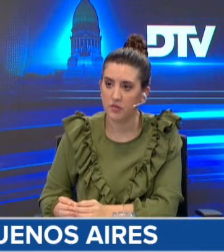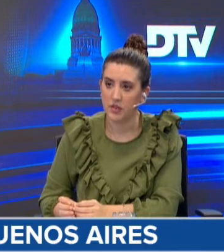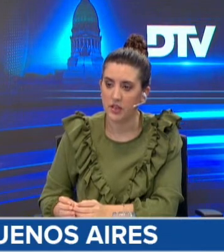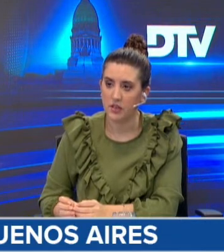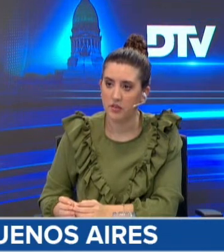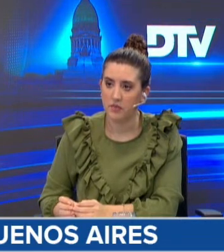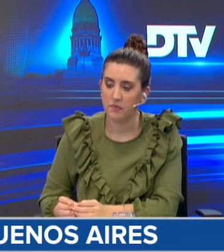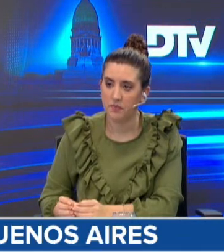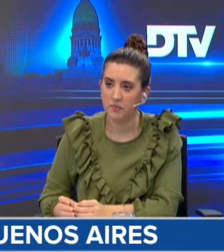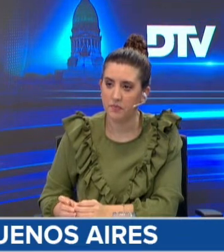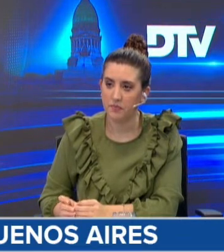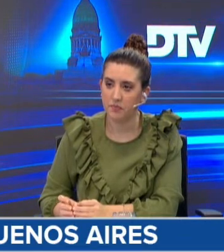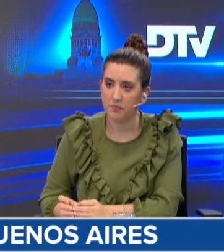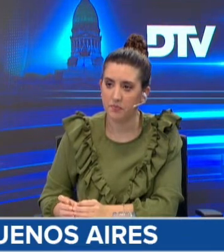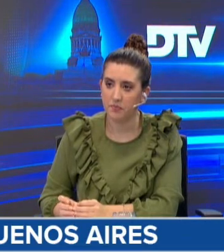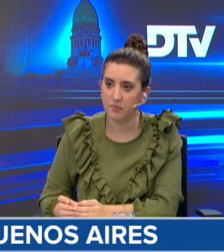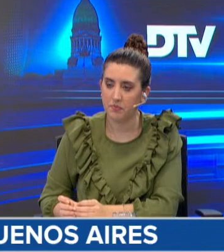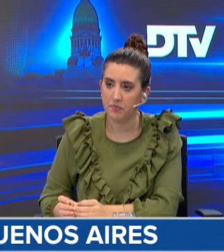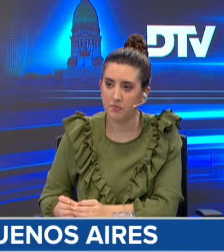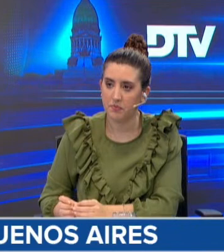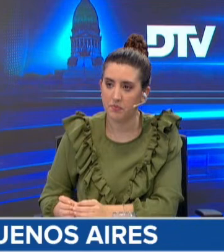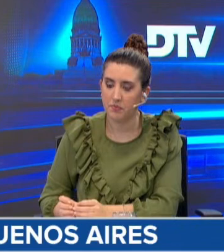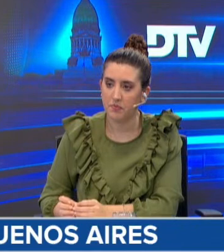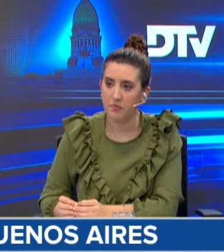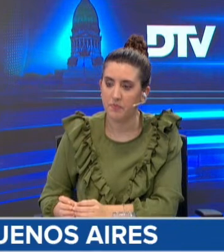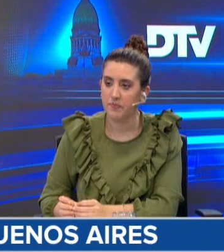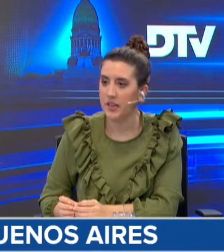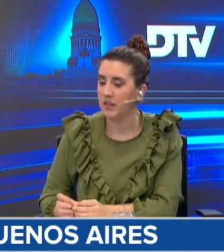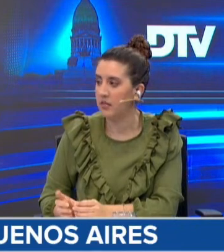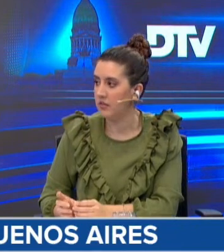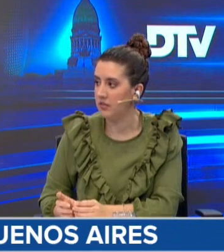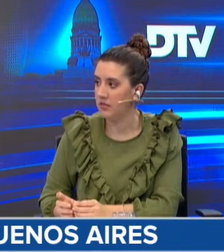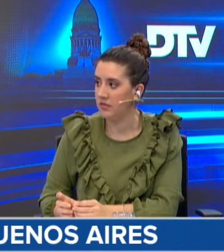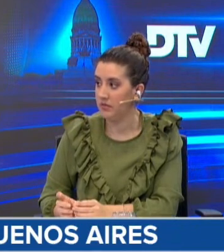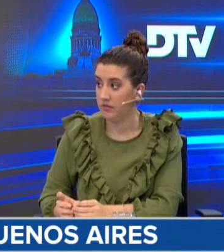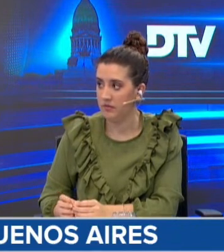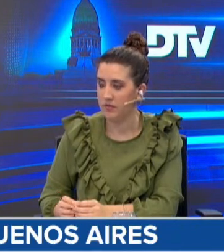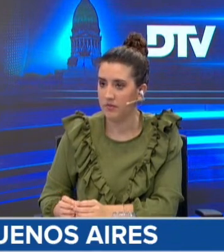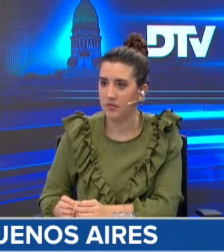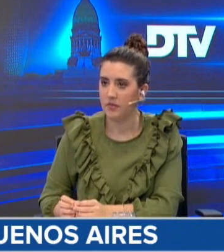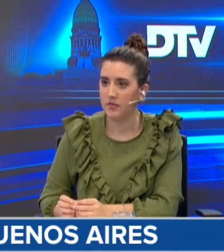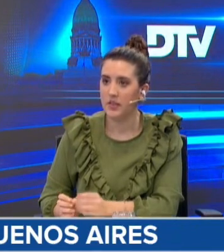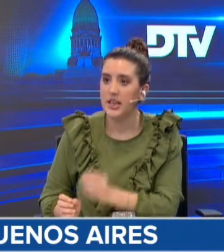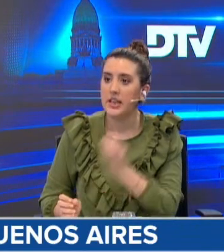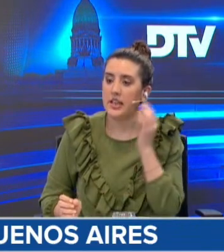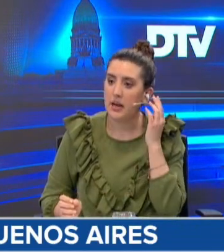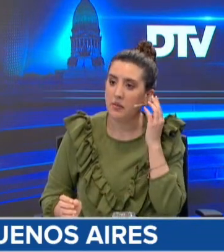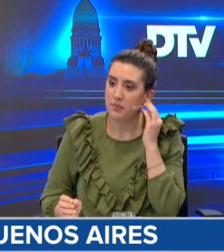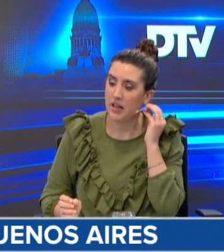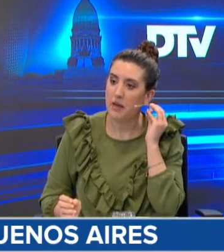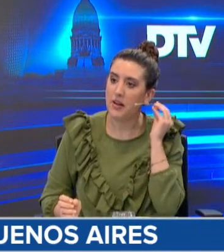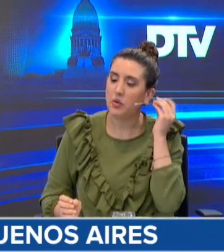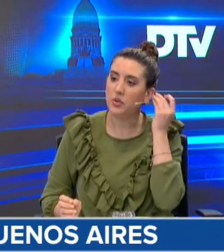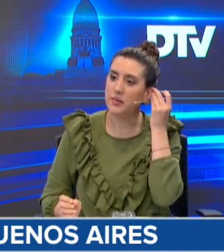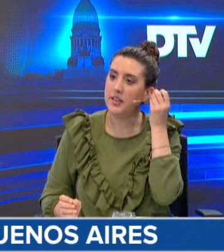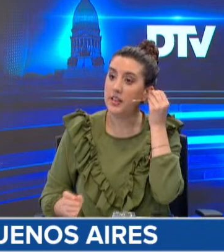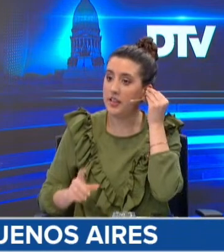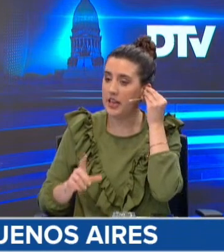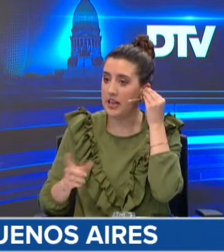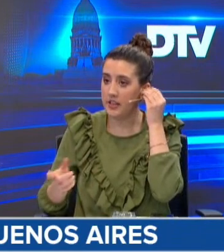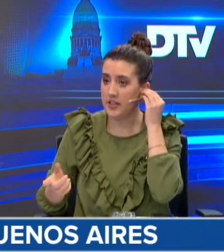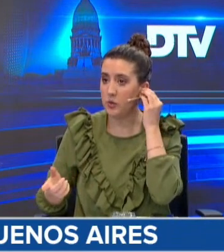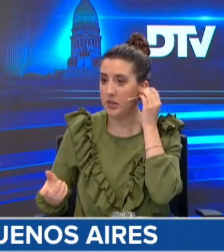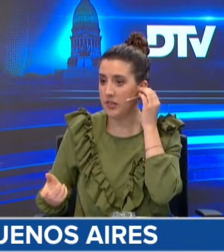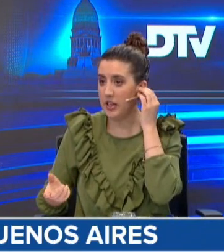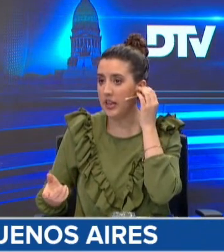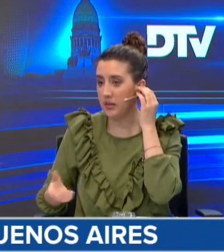superficial. Entonces por eso me limito a darte esta opinión, que creo que es un tema que hay que abordarlo integralmente. Y hablaba justamente de la